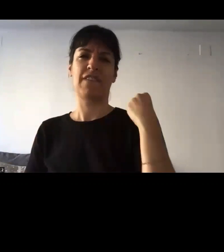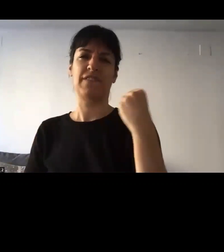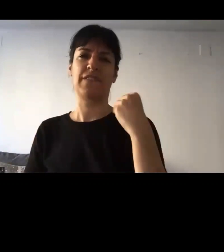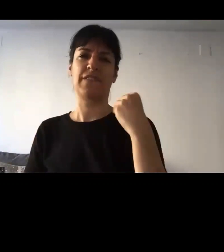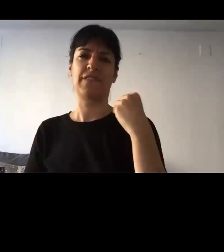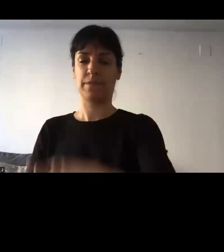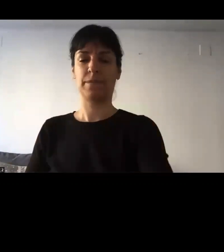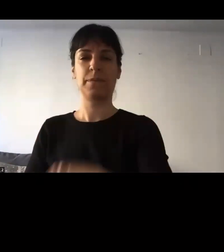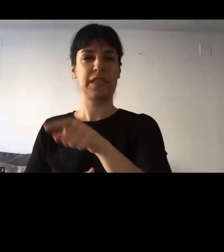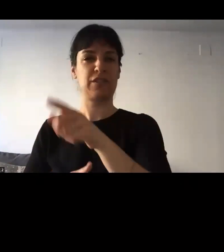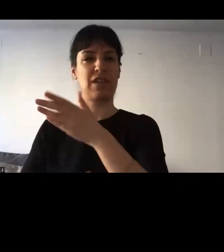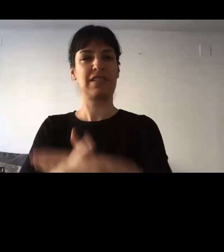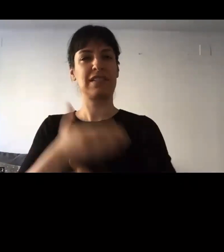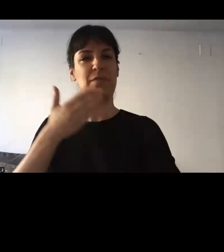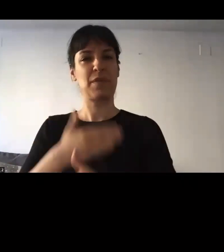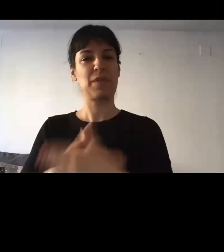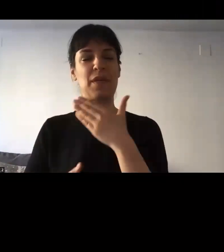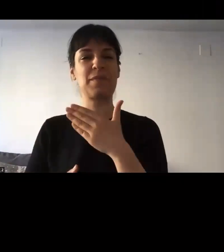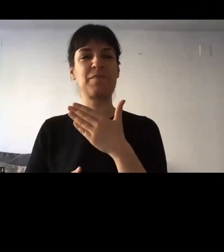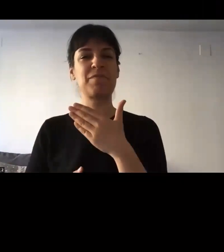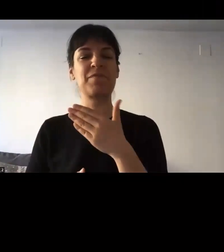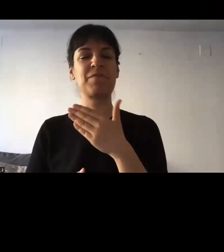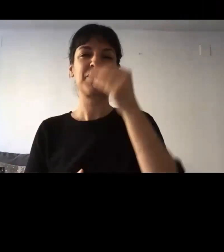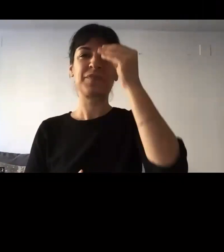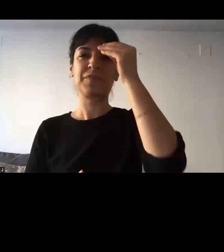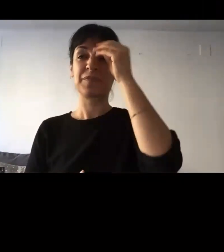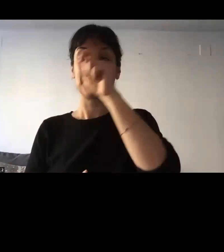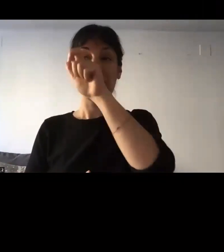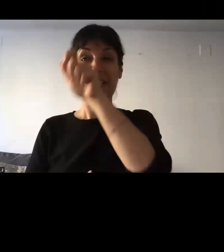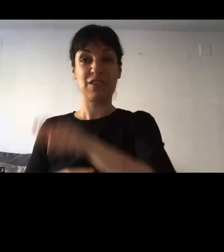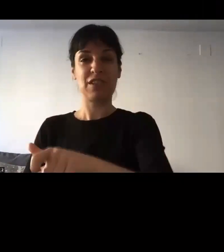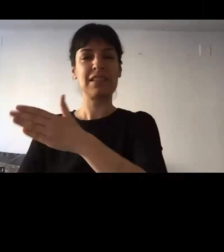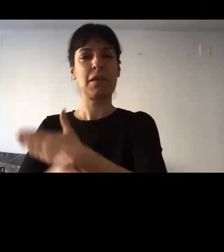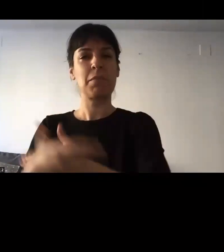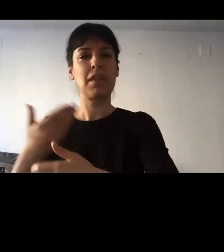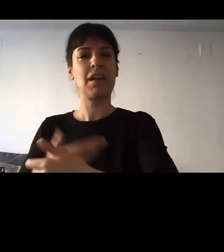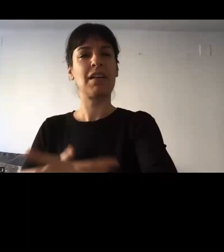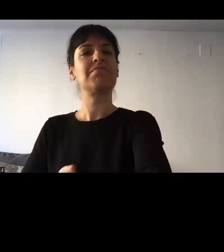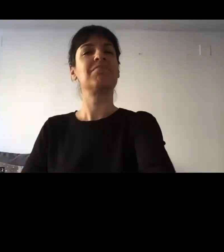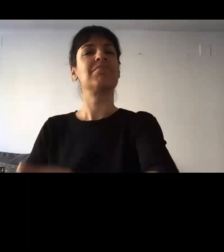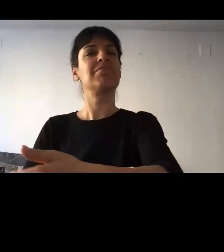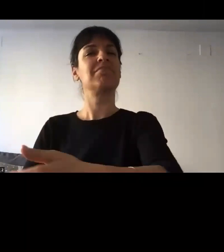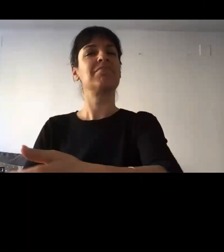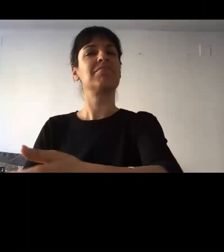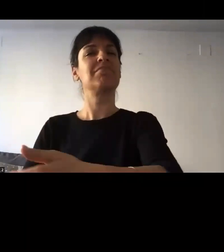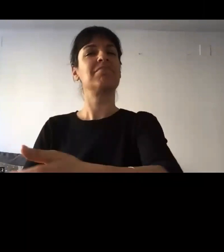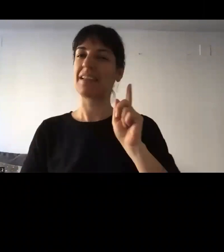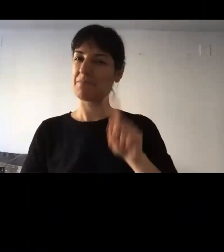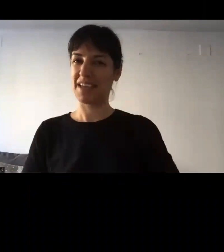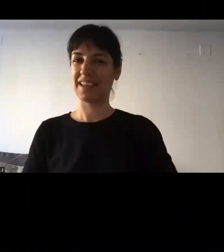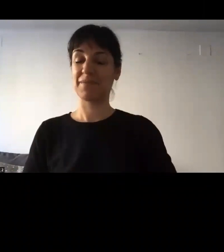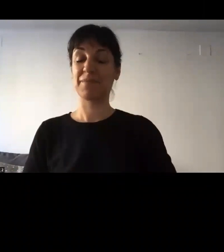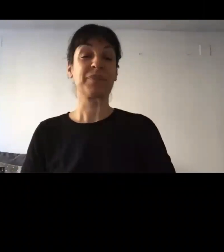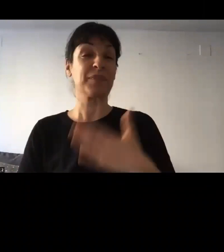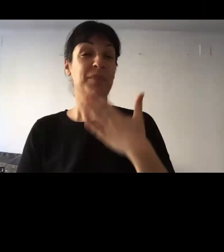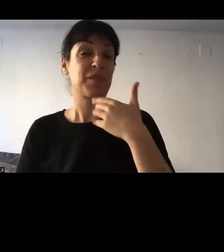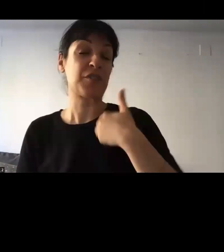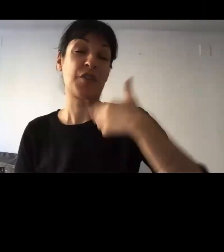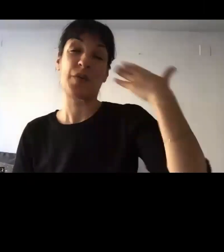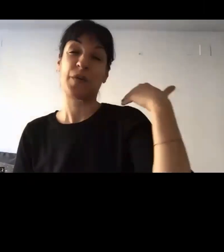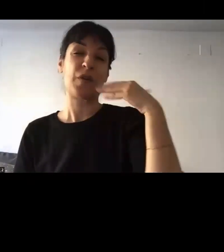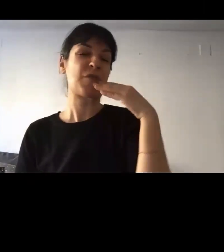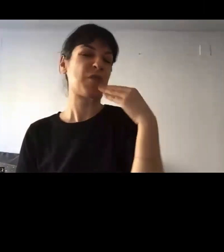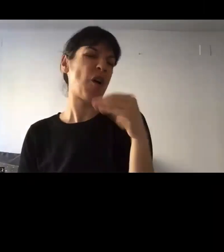discapacidad, creo que esa persona también os va a poder aportar mucho a vosotros, porque yo cuando era muy joven yo recibía ayuda de